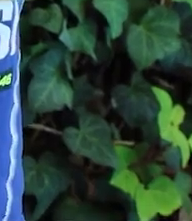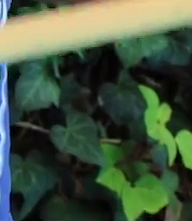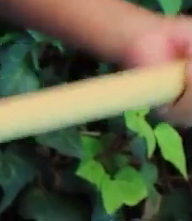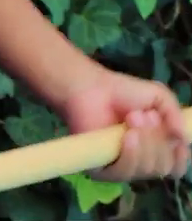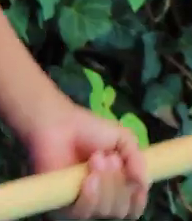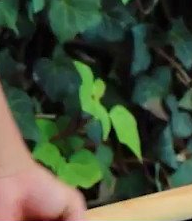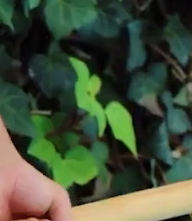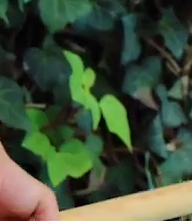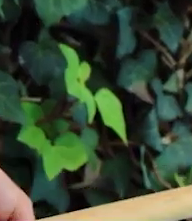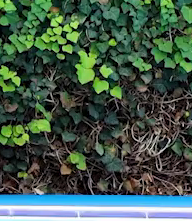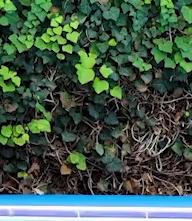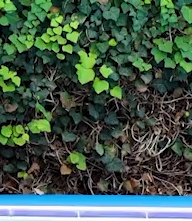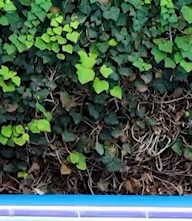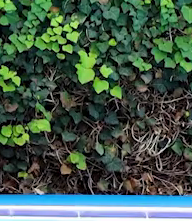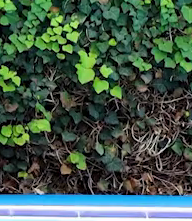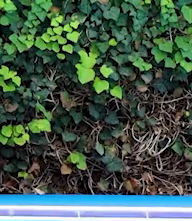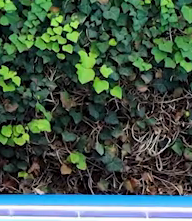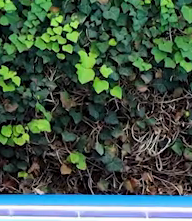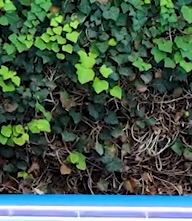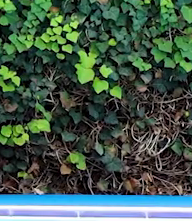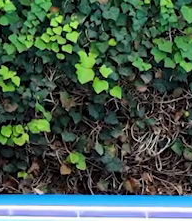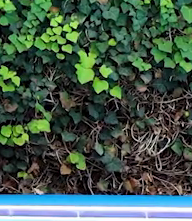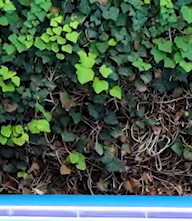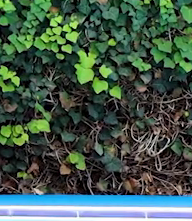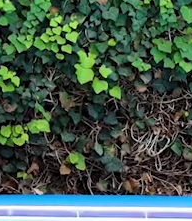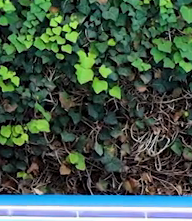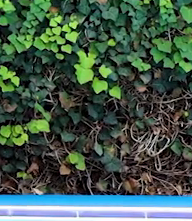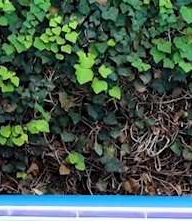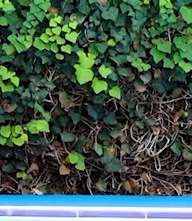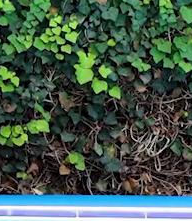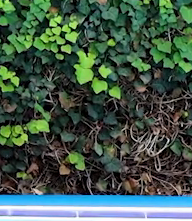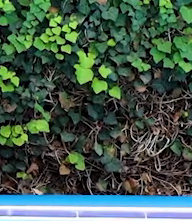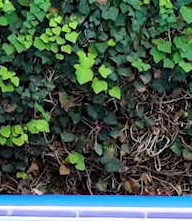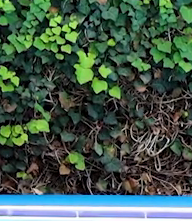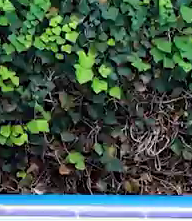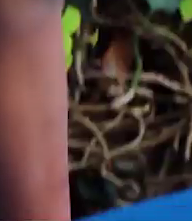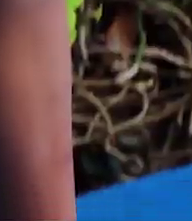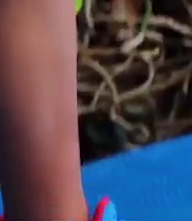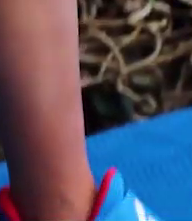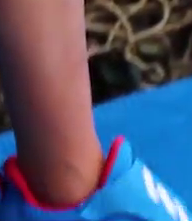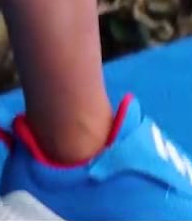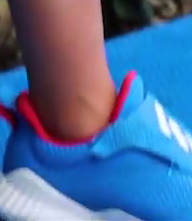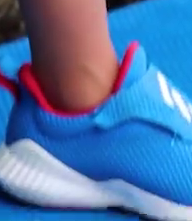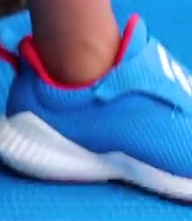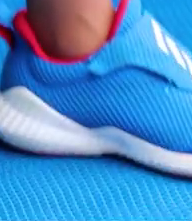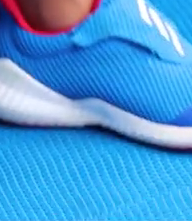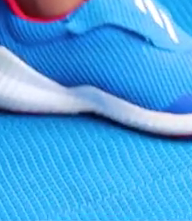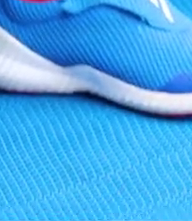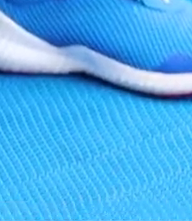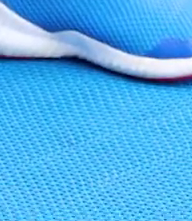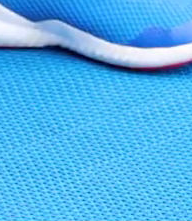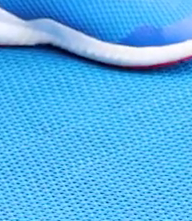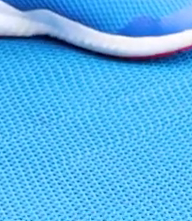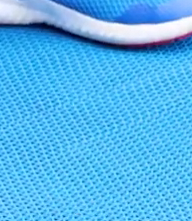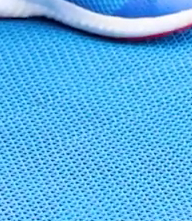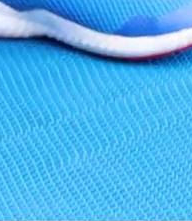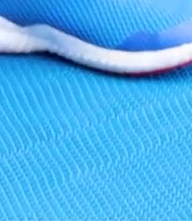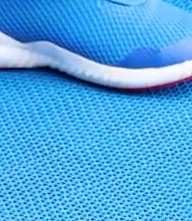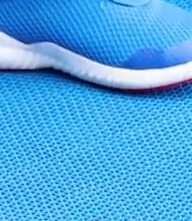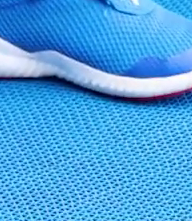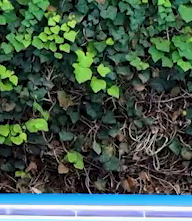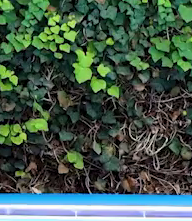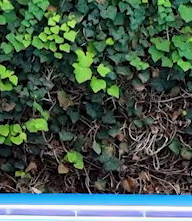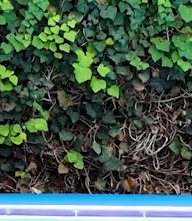Respiramos. 2 más. 1, 2. Bien hecho. Descansamos,